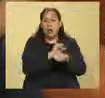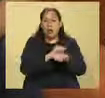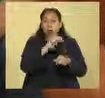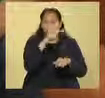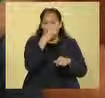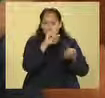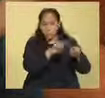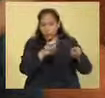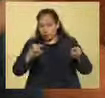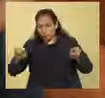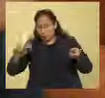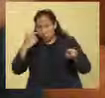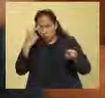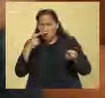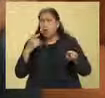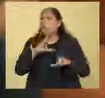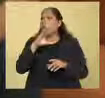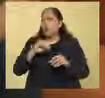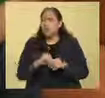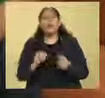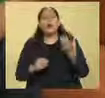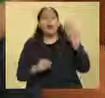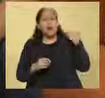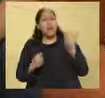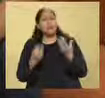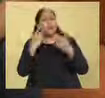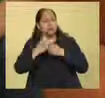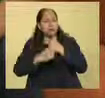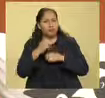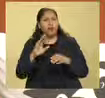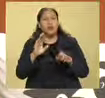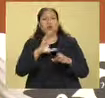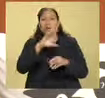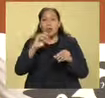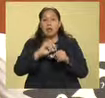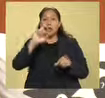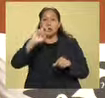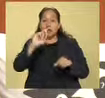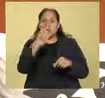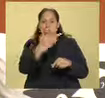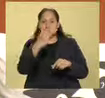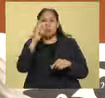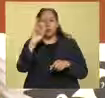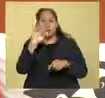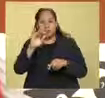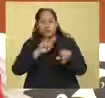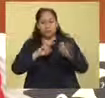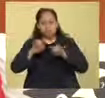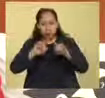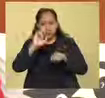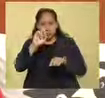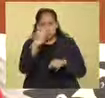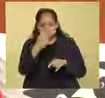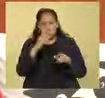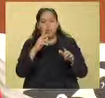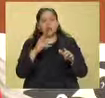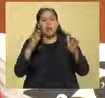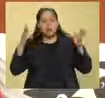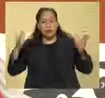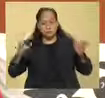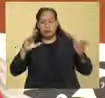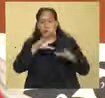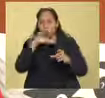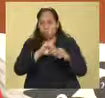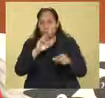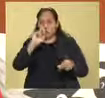parte de cuantos que originalmente salían ahorita para el df hay 38 coches en promedio arranca en 33 por